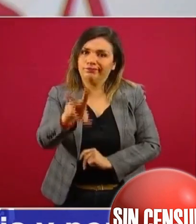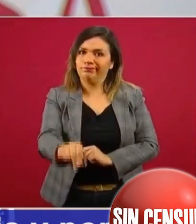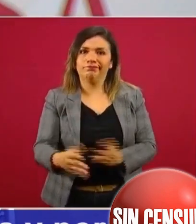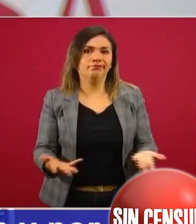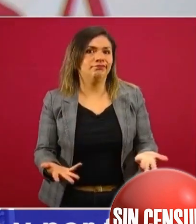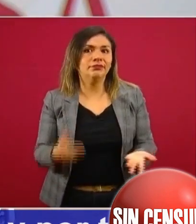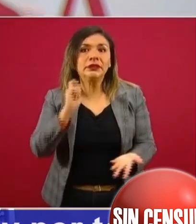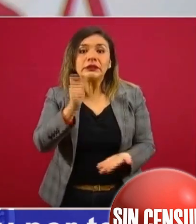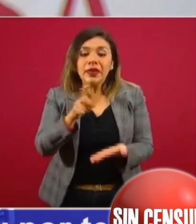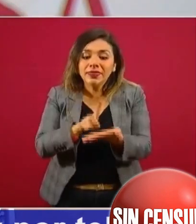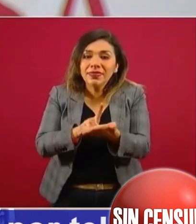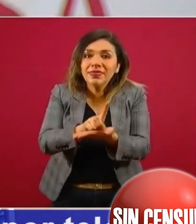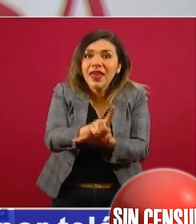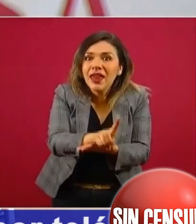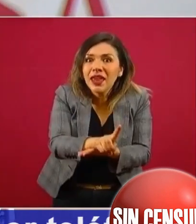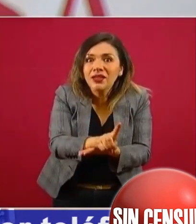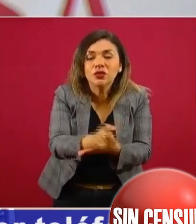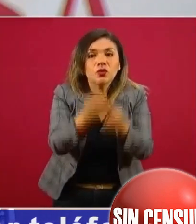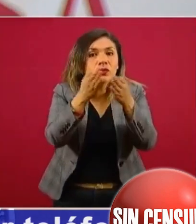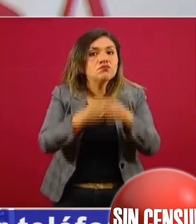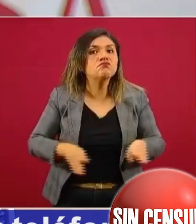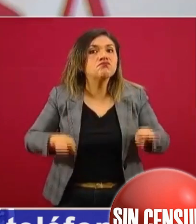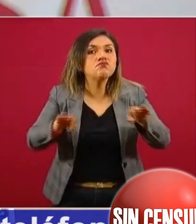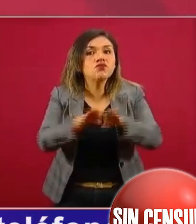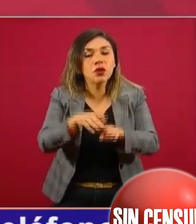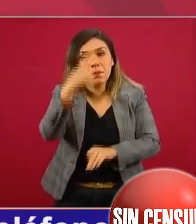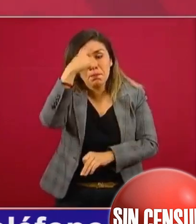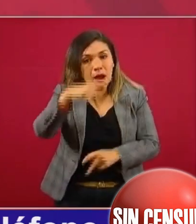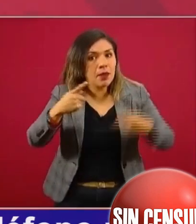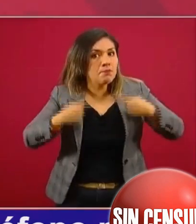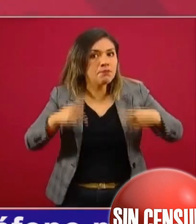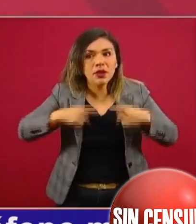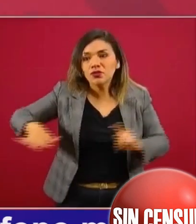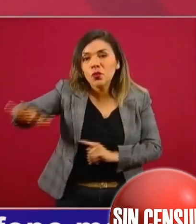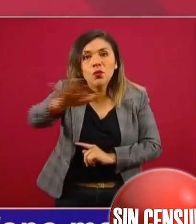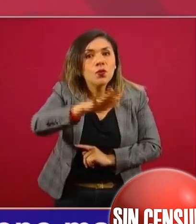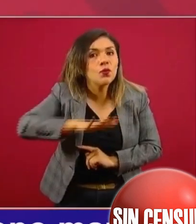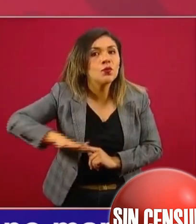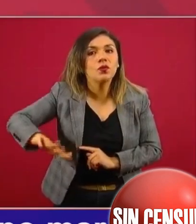Son derechos inherentes al ser humano.